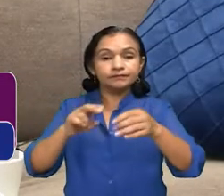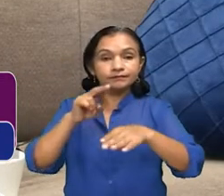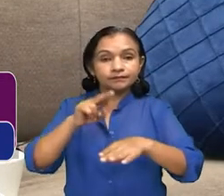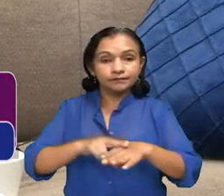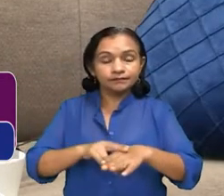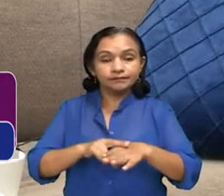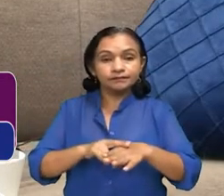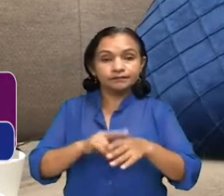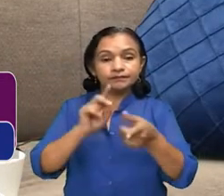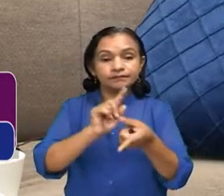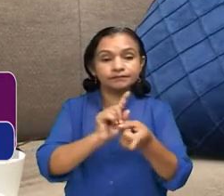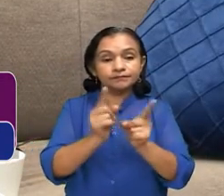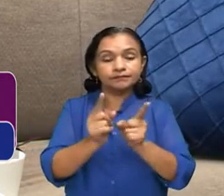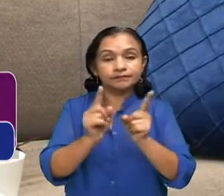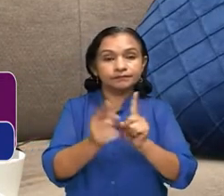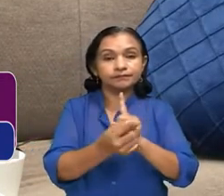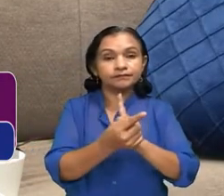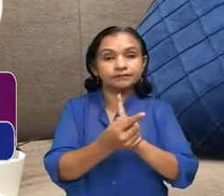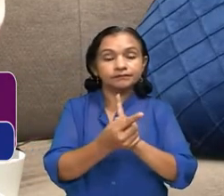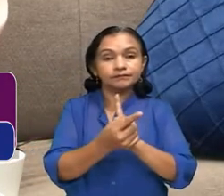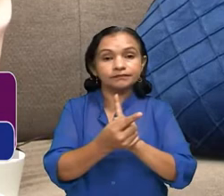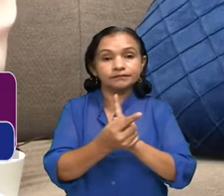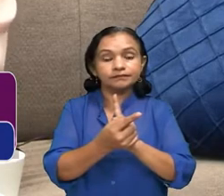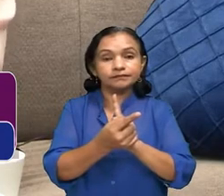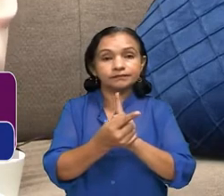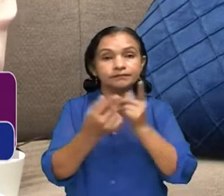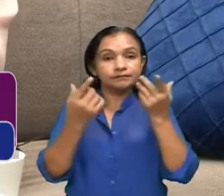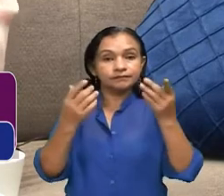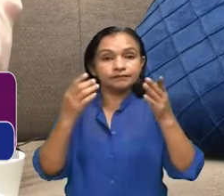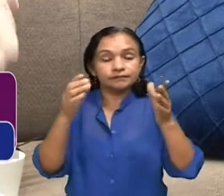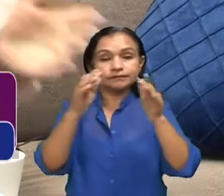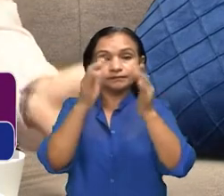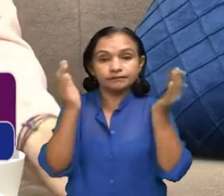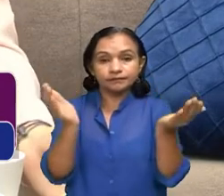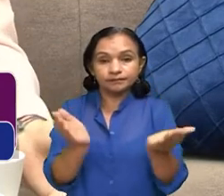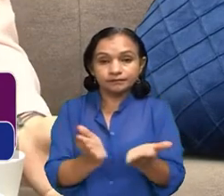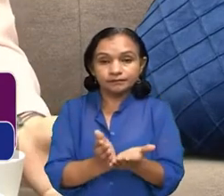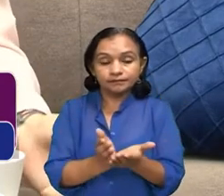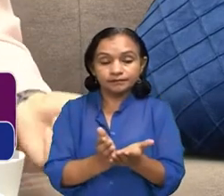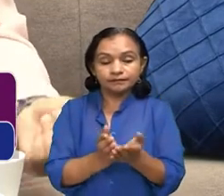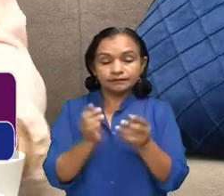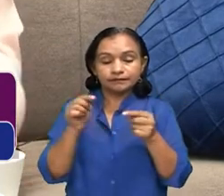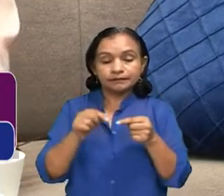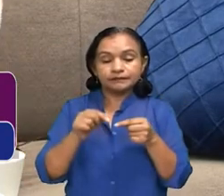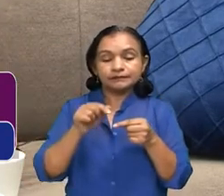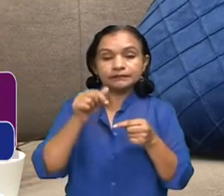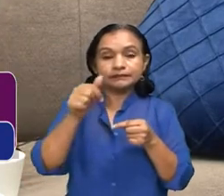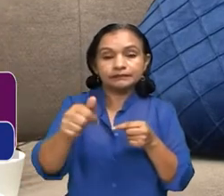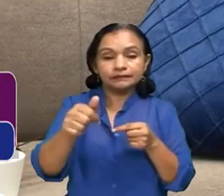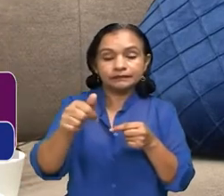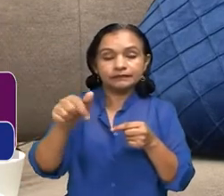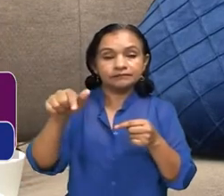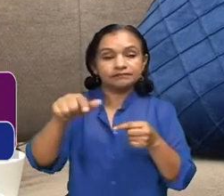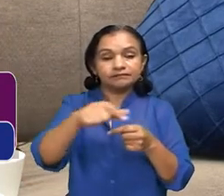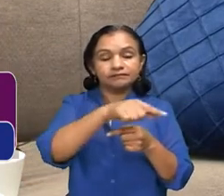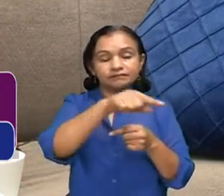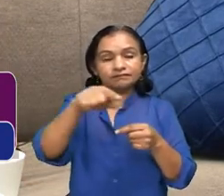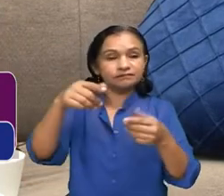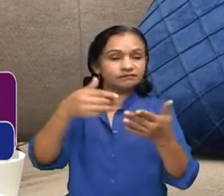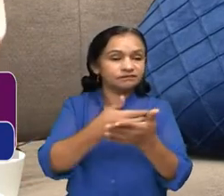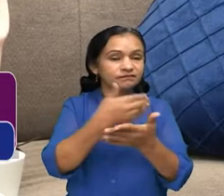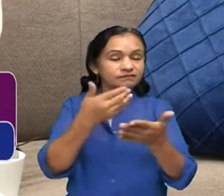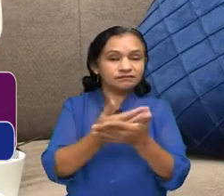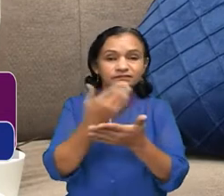Nacional de venir transformando e irnos vinculando en un mundo que está a la vuelta de la esquina, que es totalmente tecnológico.